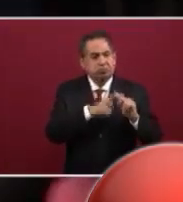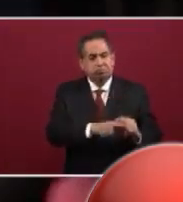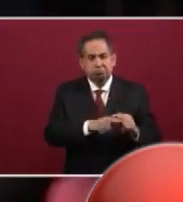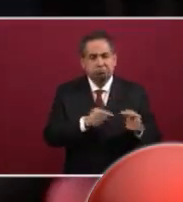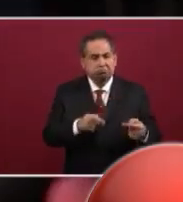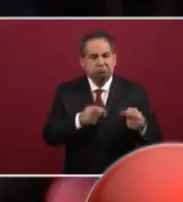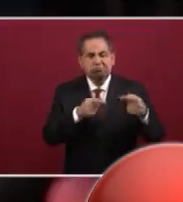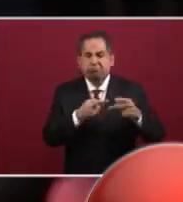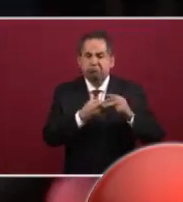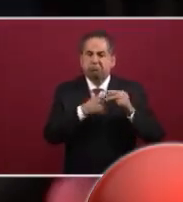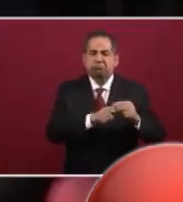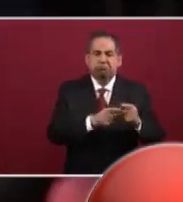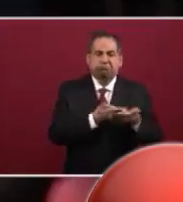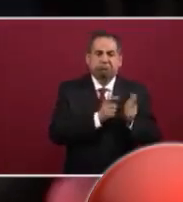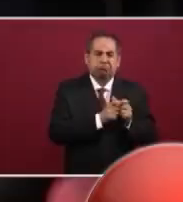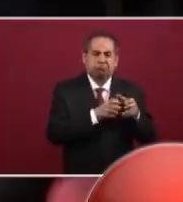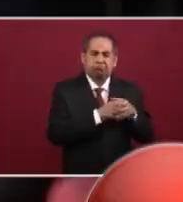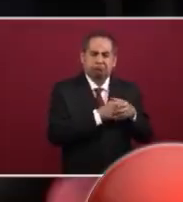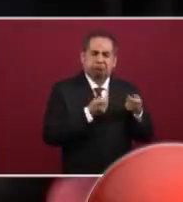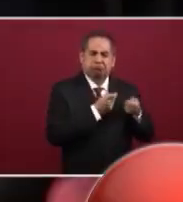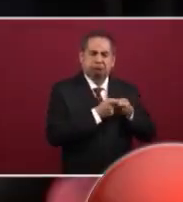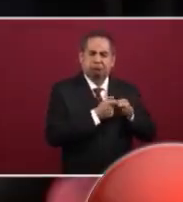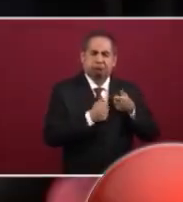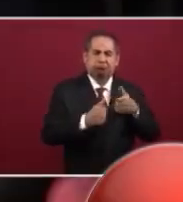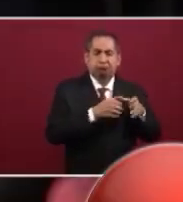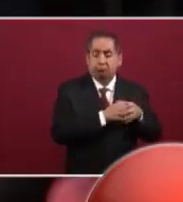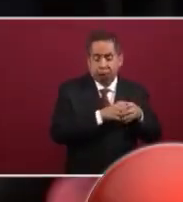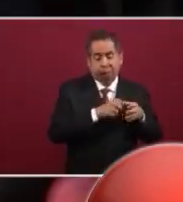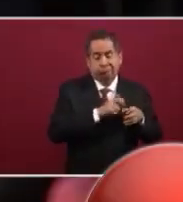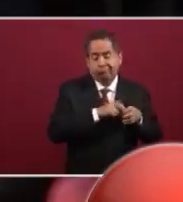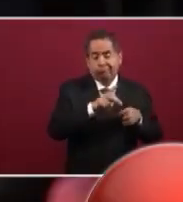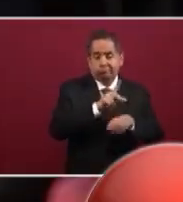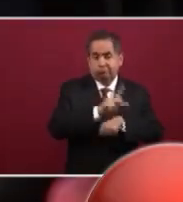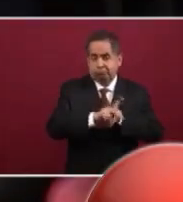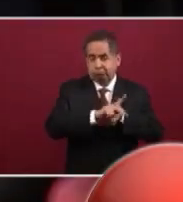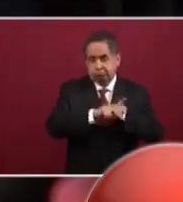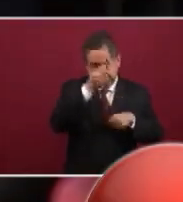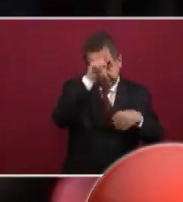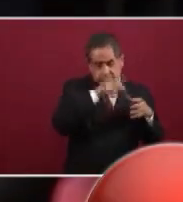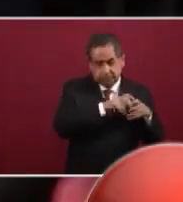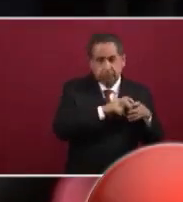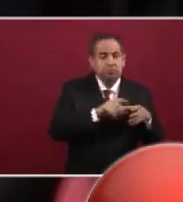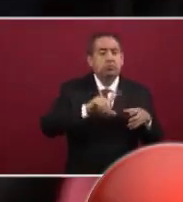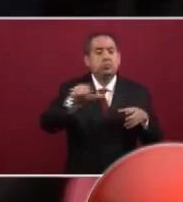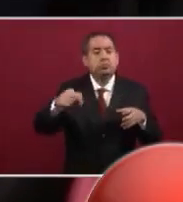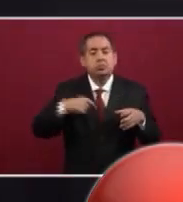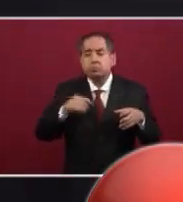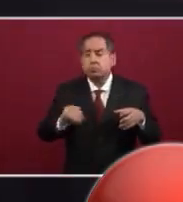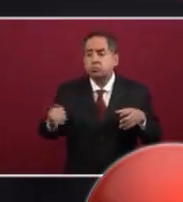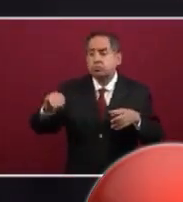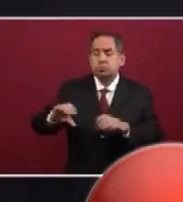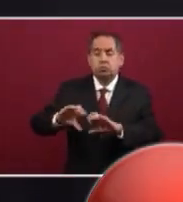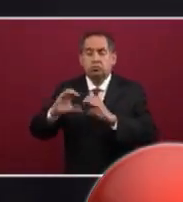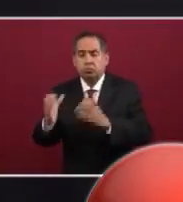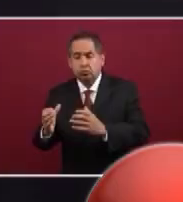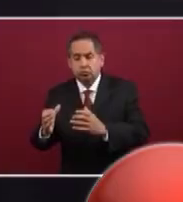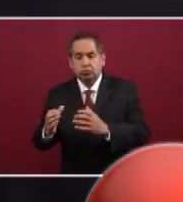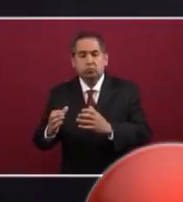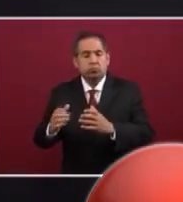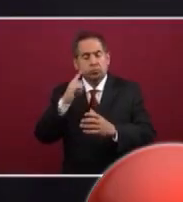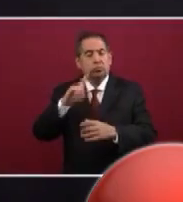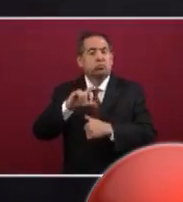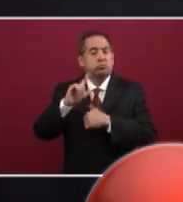el neoliberalismo con toda su fuerza en el Perú. Después fui congresista de la República y candidato a la